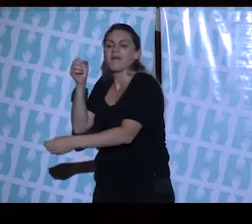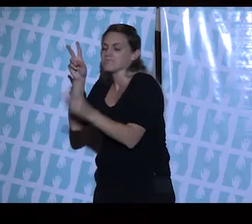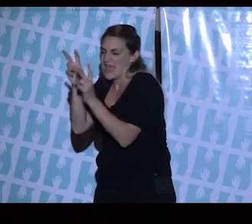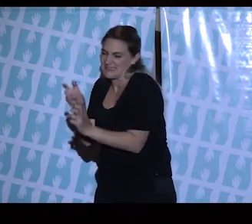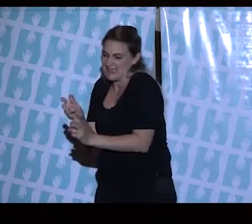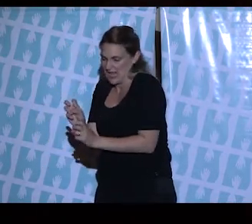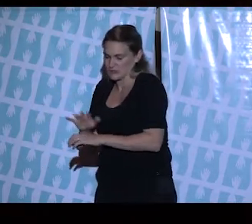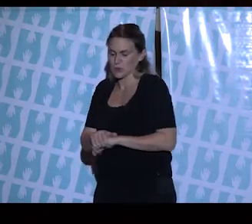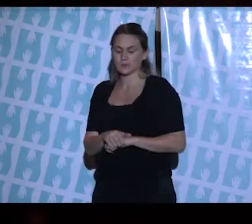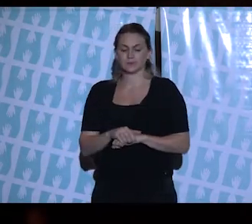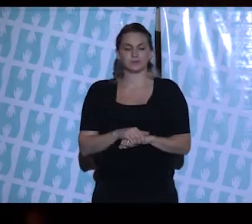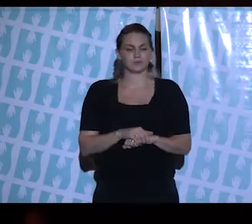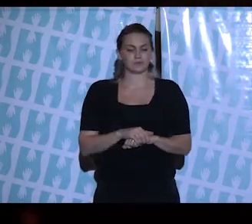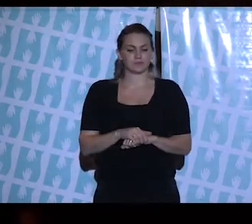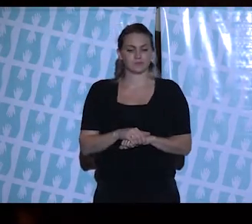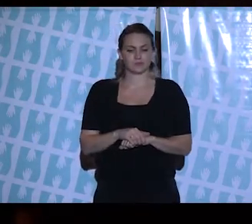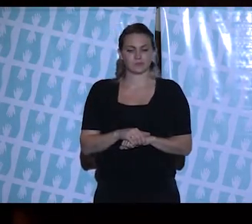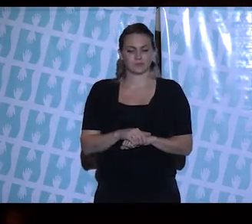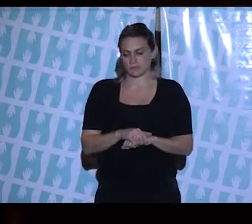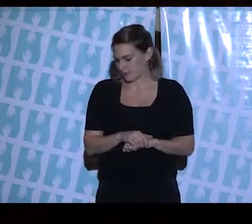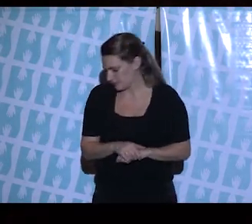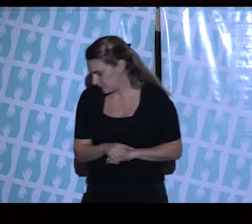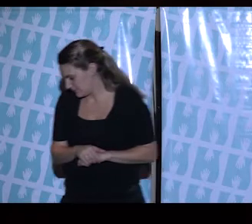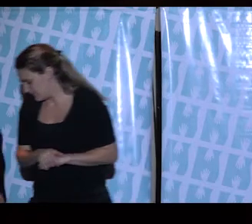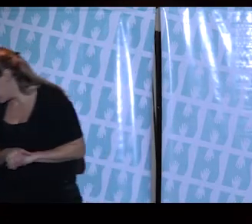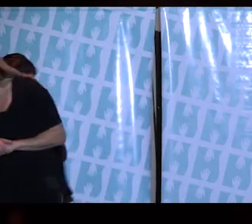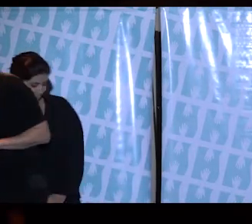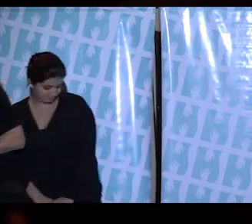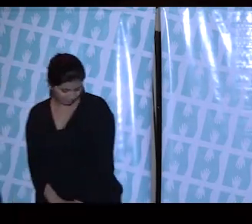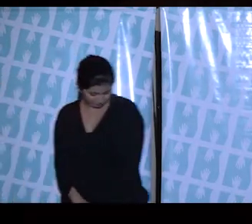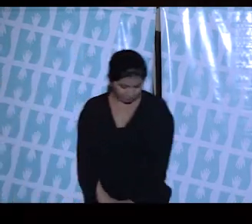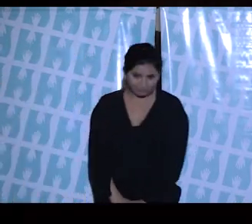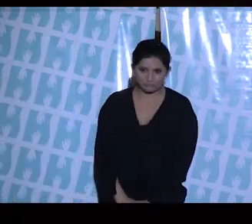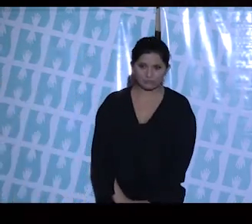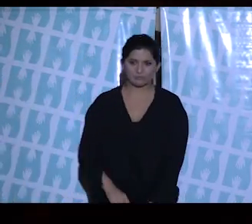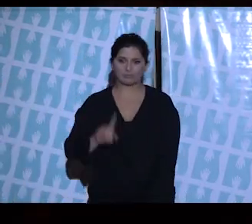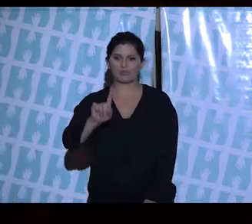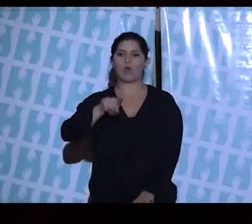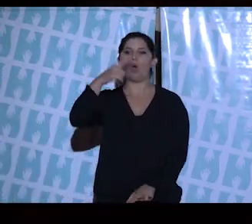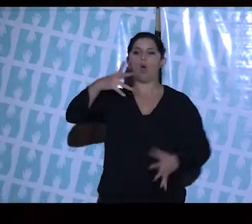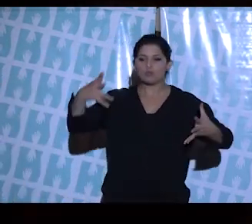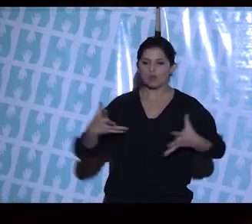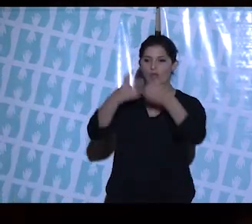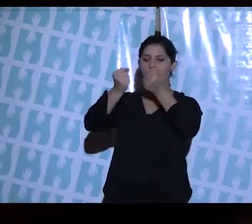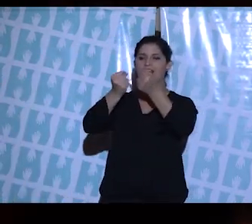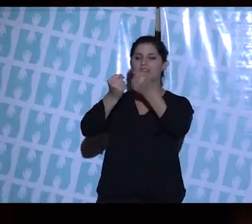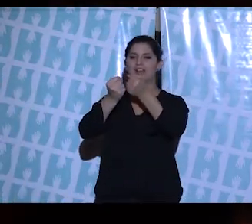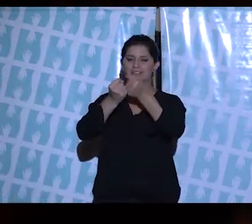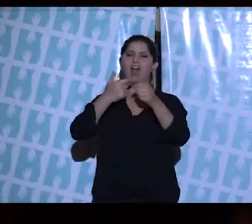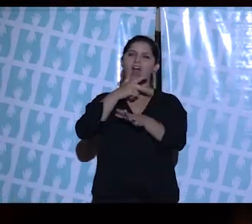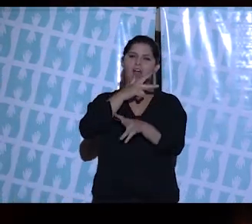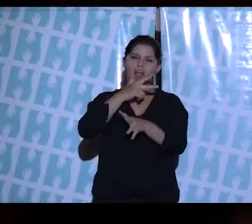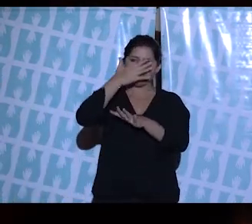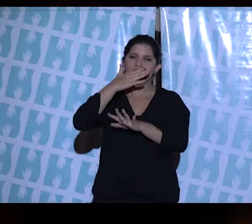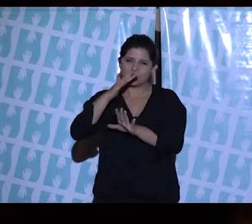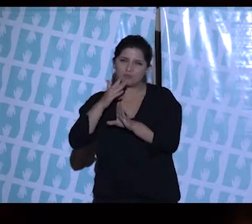Otro aniversario Y lo digo después, a pesar